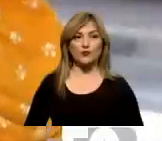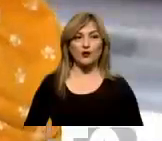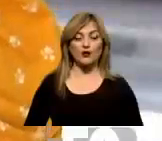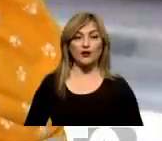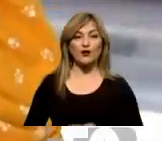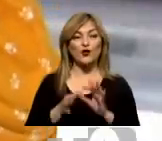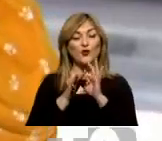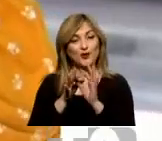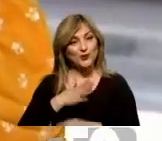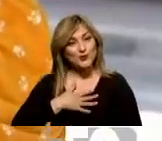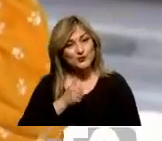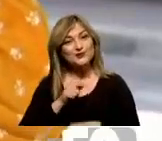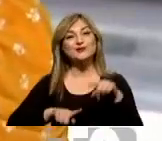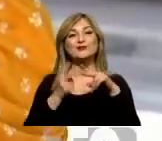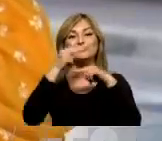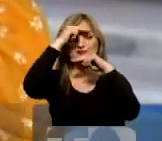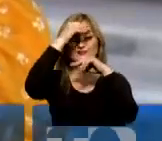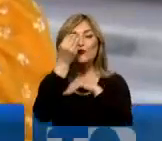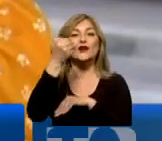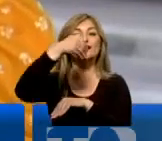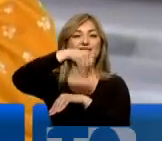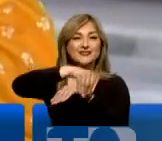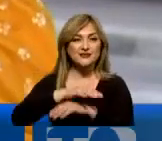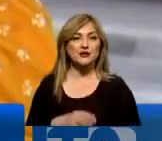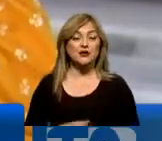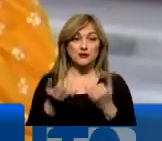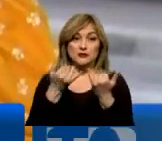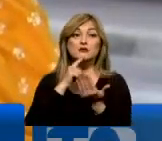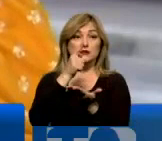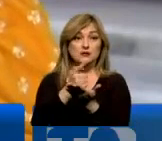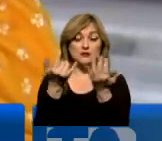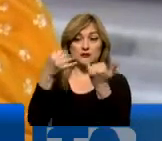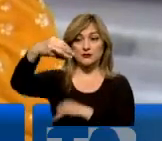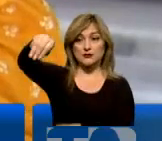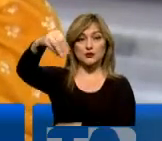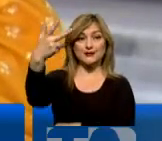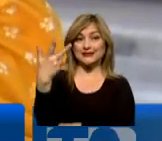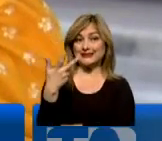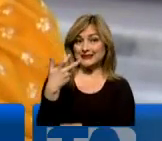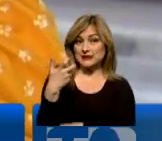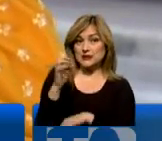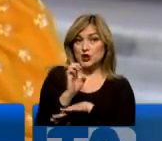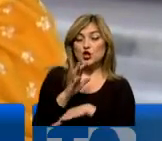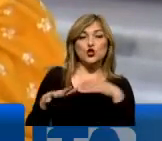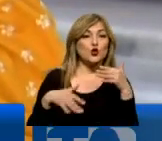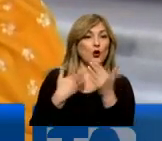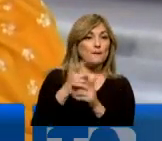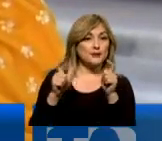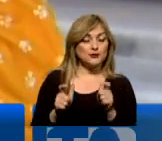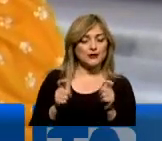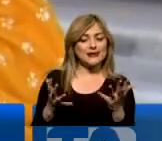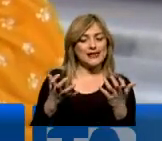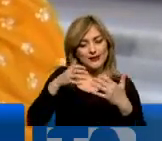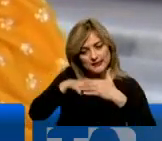Compañeras, amigos televidentes, muy buenas tardes. Así es, desde hoy, miércoles 13 de enero, todo pasajero que desee ingresar al